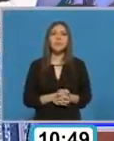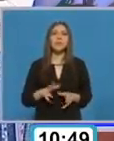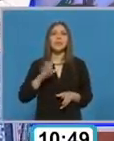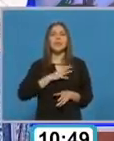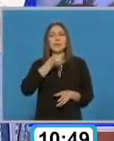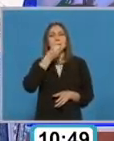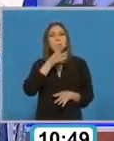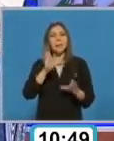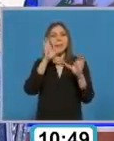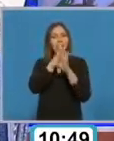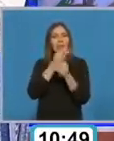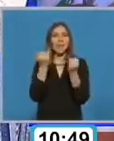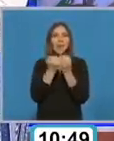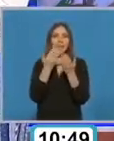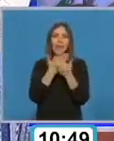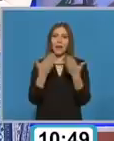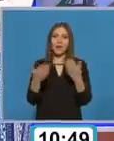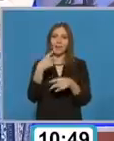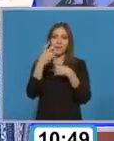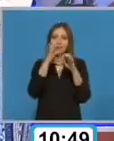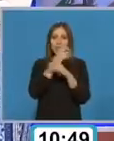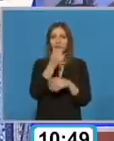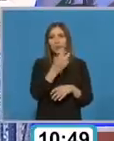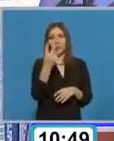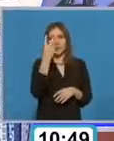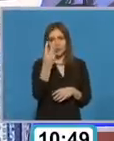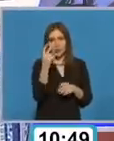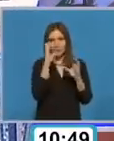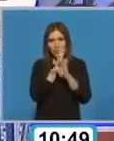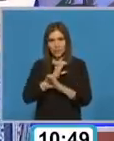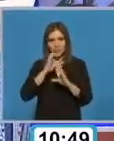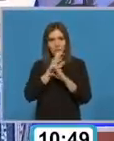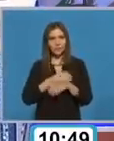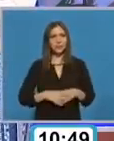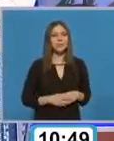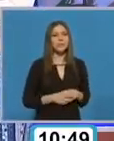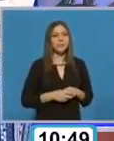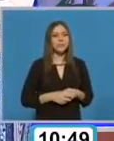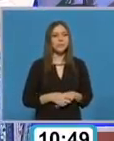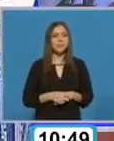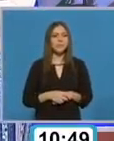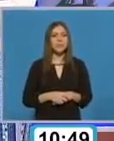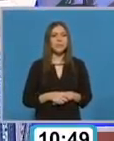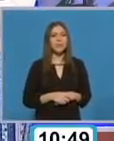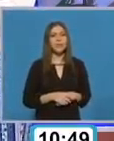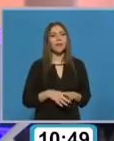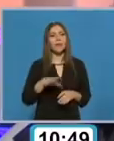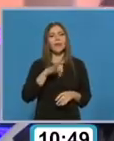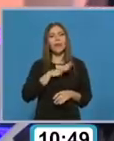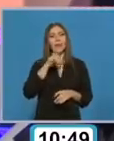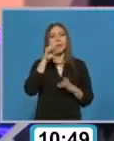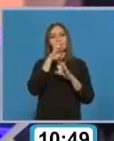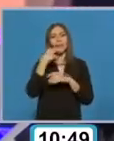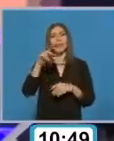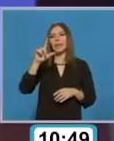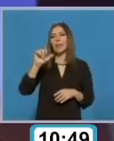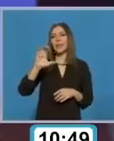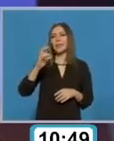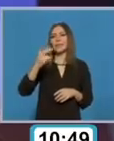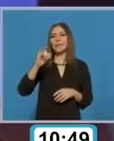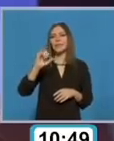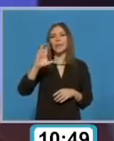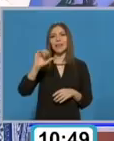como los que van a interpretar ahorita van a ser dos temas. Exacto. Entre ellos está la chica Yeye, Exacto. que